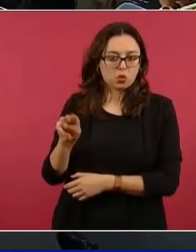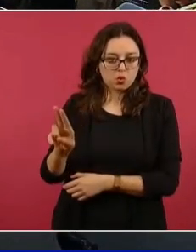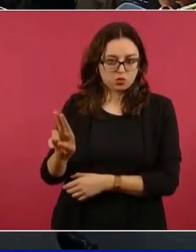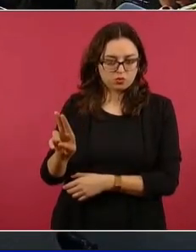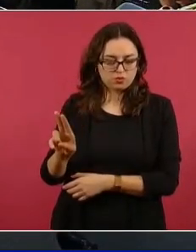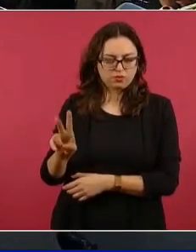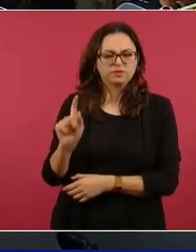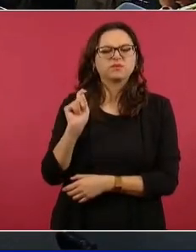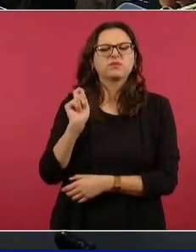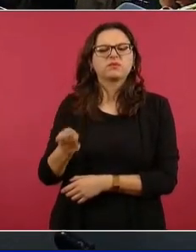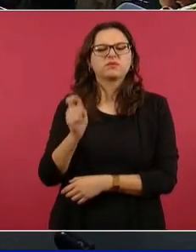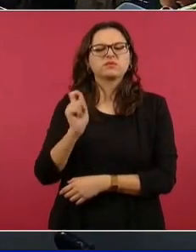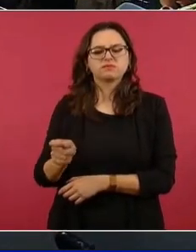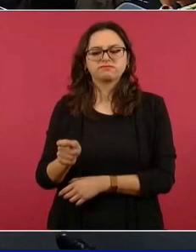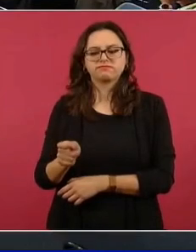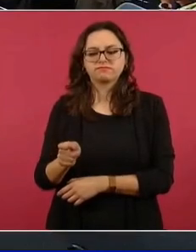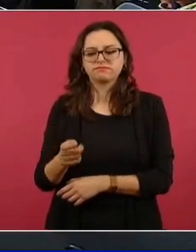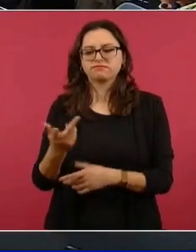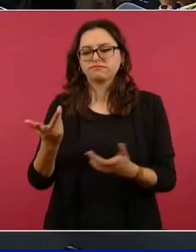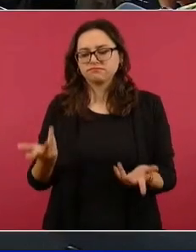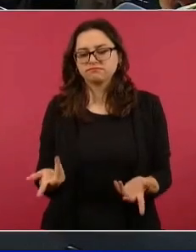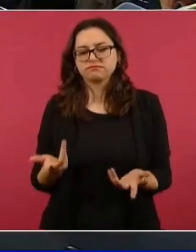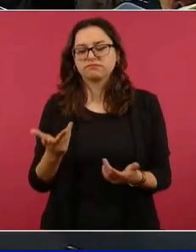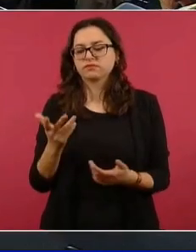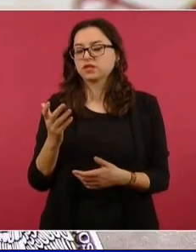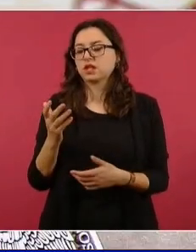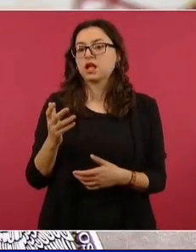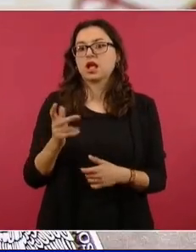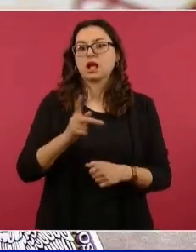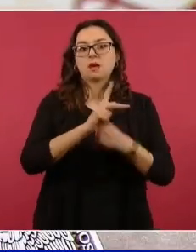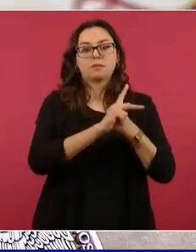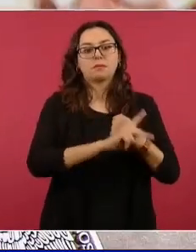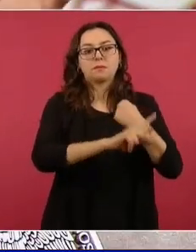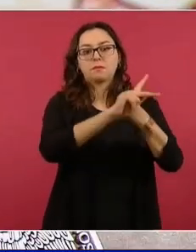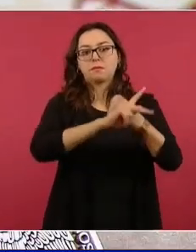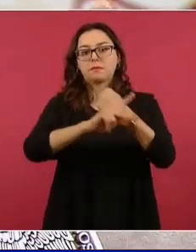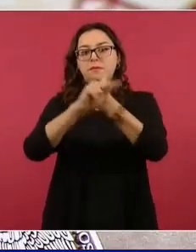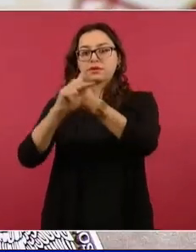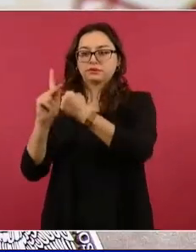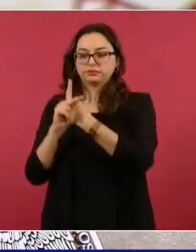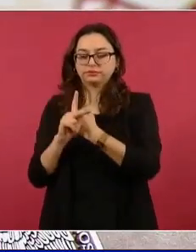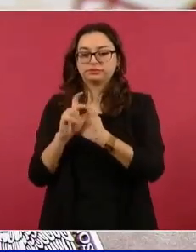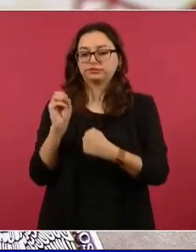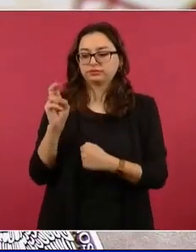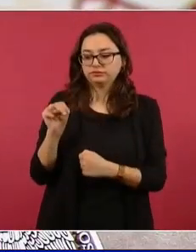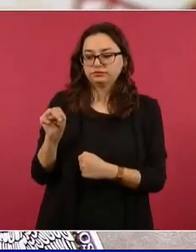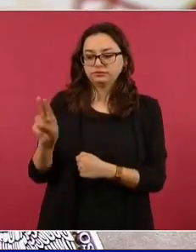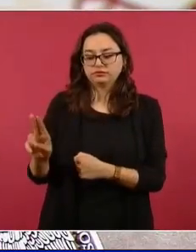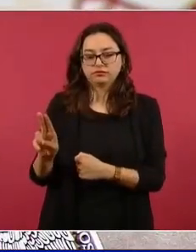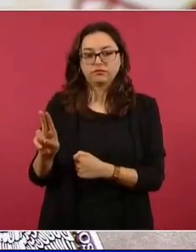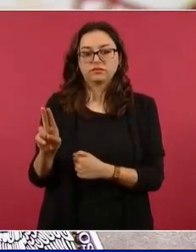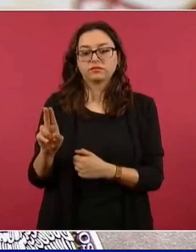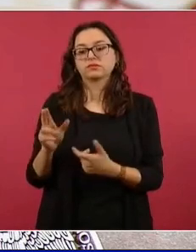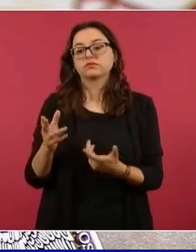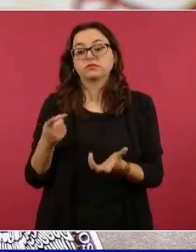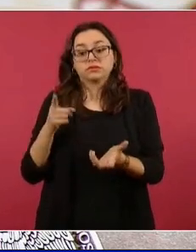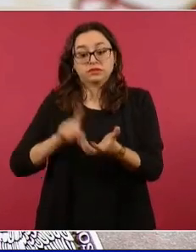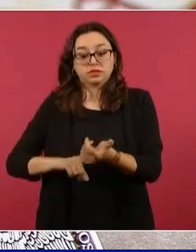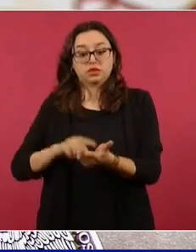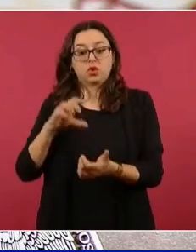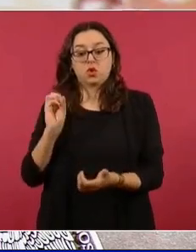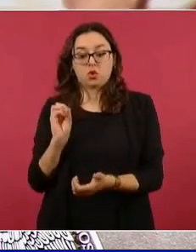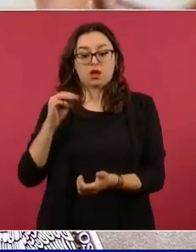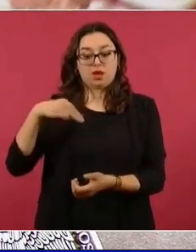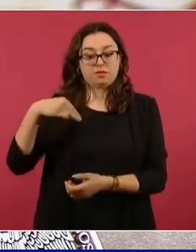el que distintas agencias del sistema de Naciones Unidas, pero particularmente coordinadas por la OMS,